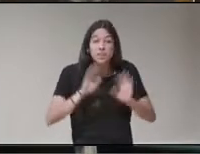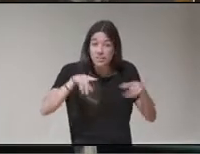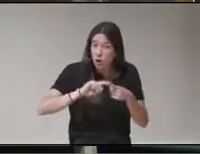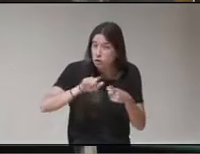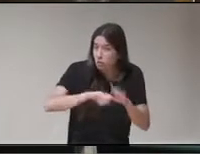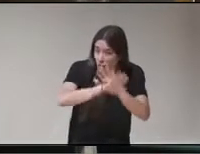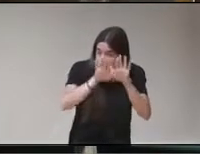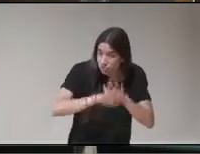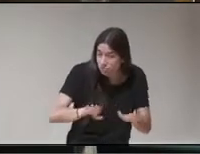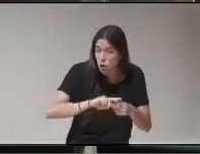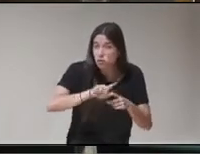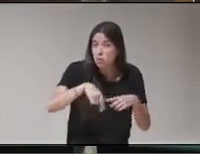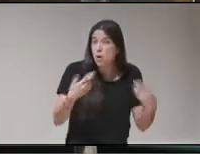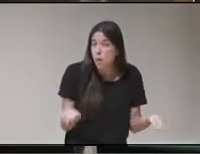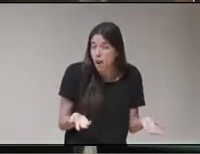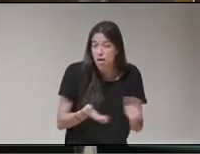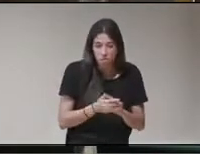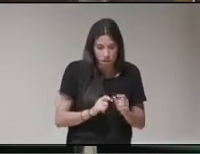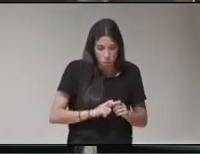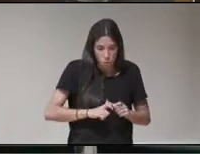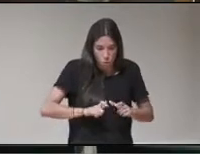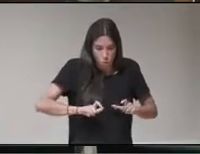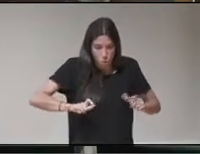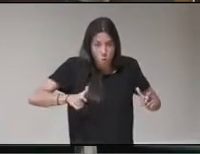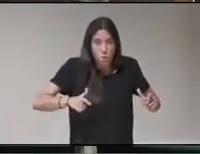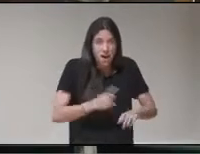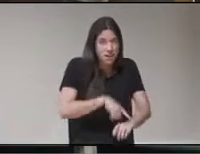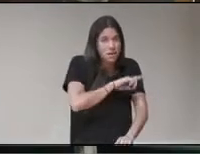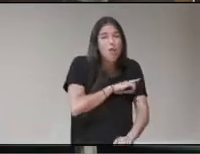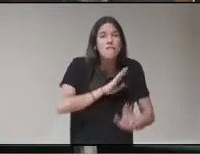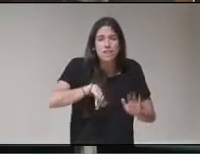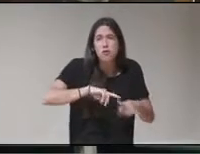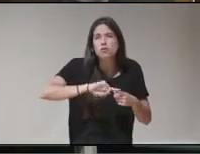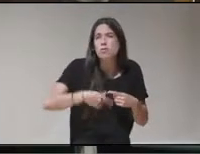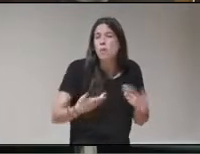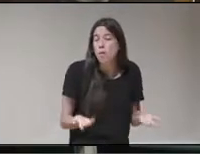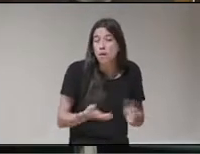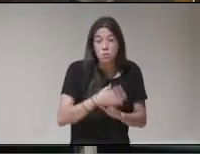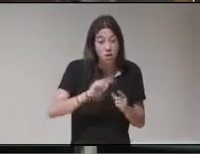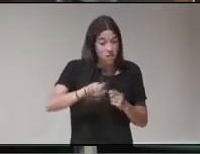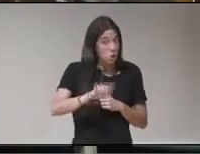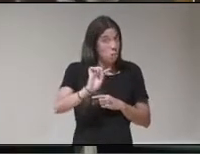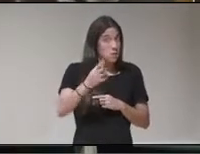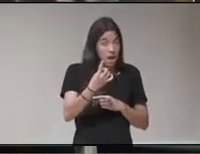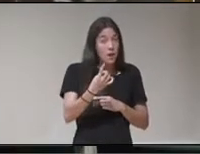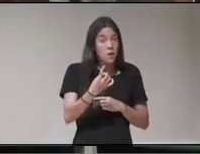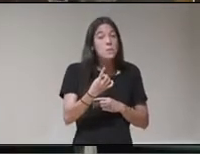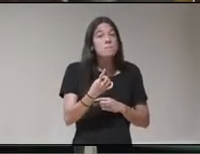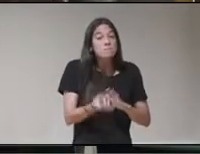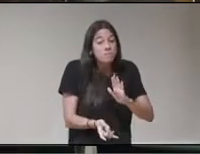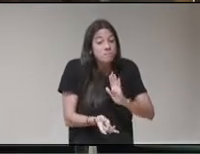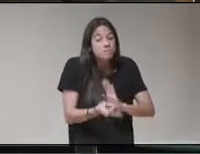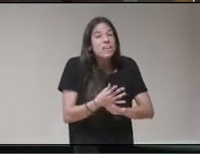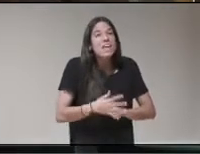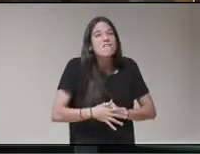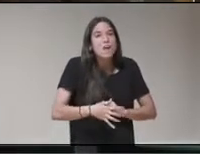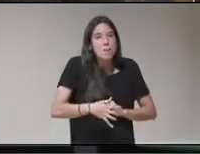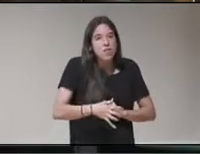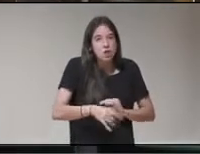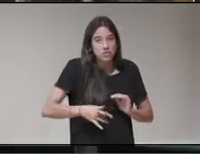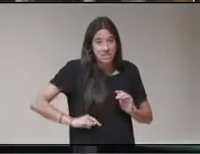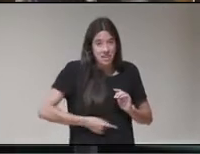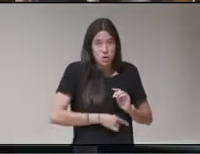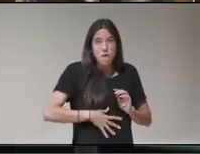final de todo ello, de ese sobrecrecimiento de enterobacterias? Pues el primer efecto es la aparición de inflamación